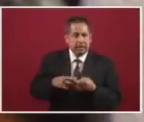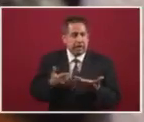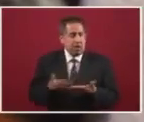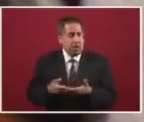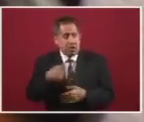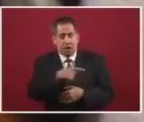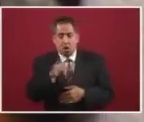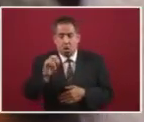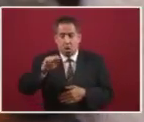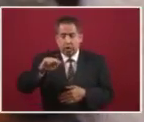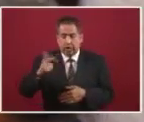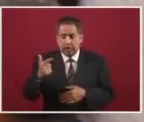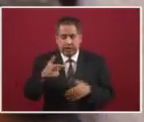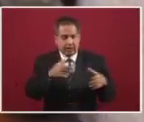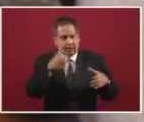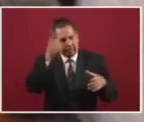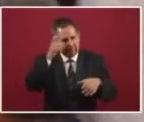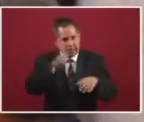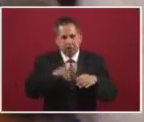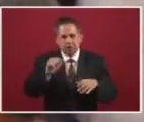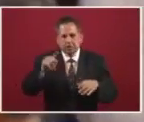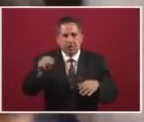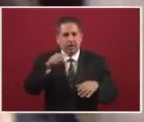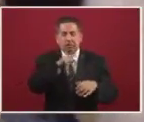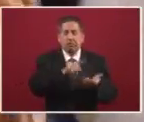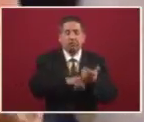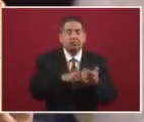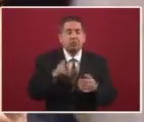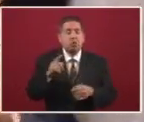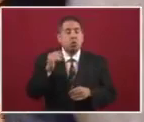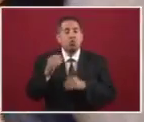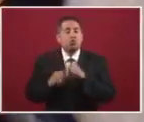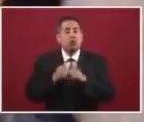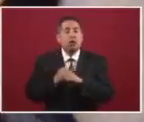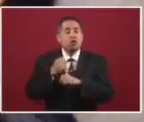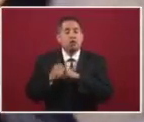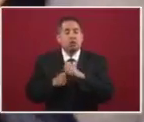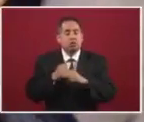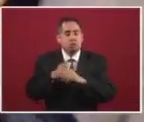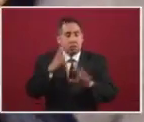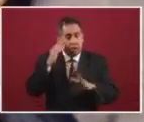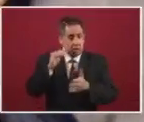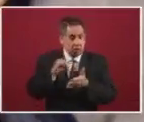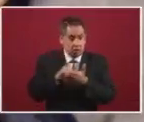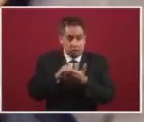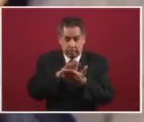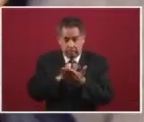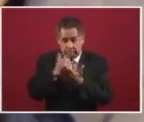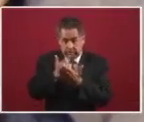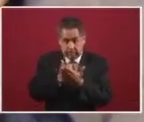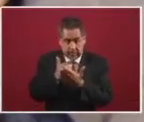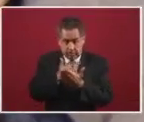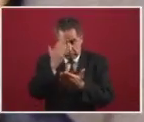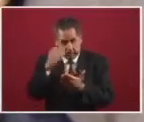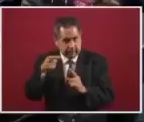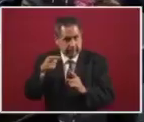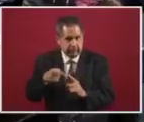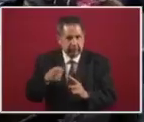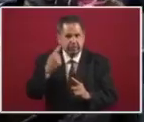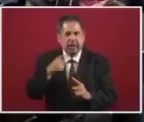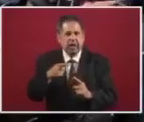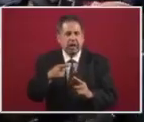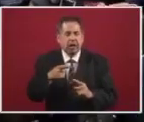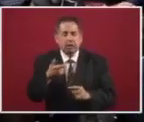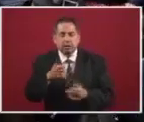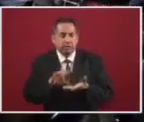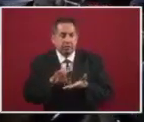ONGs, señor director del SAT, que bajo ese membrete durante muchos años, no sé si ya exista un registro sobre ese particular, para que se les